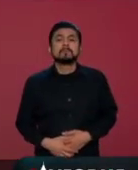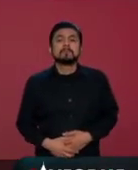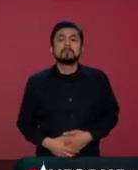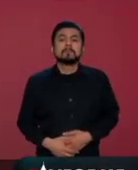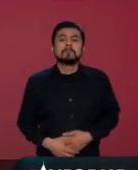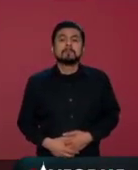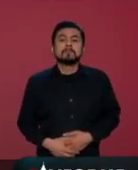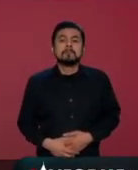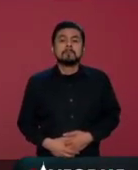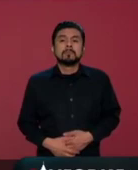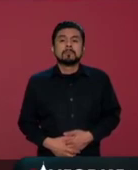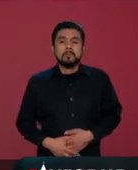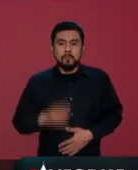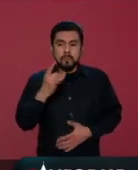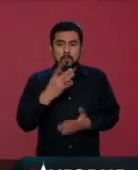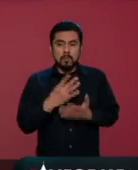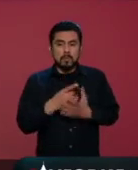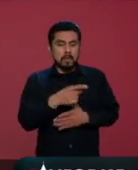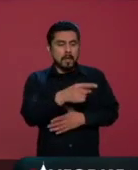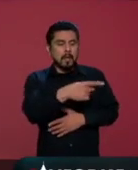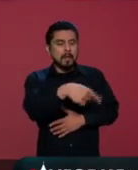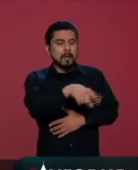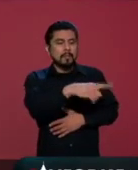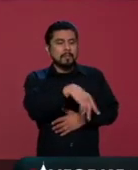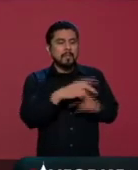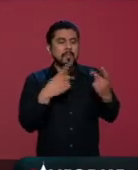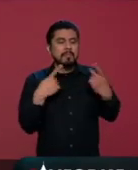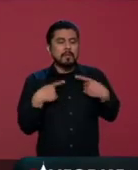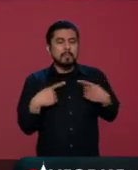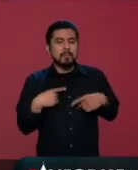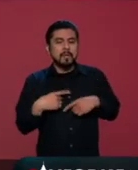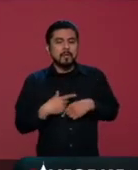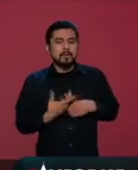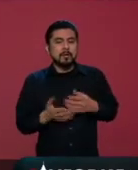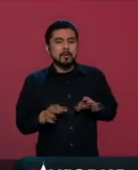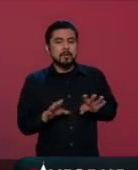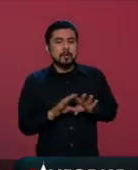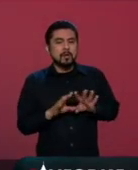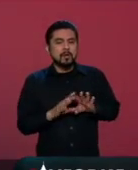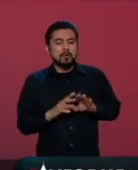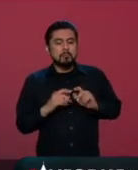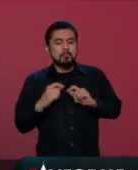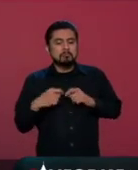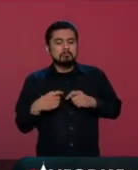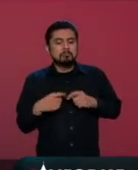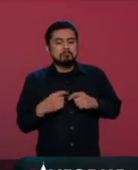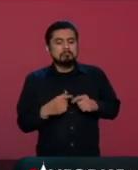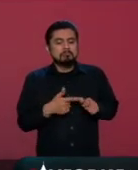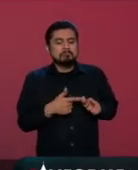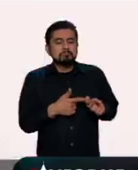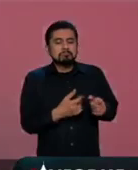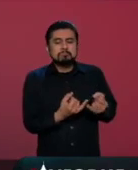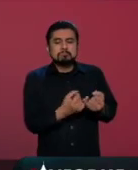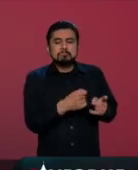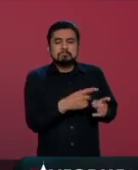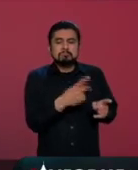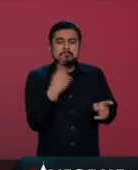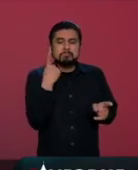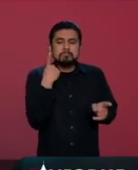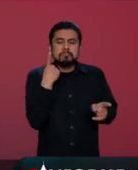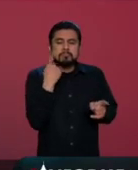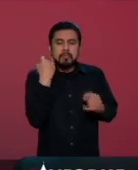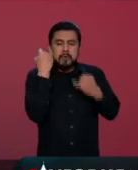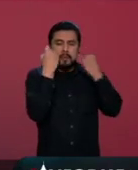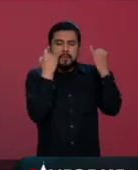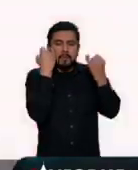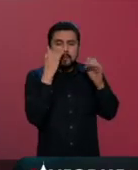Solo los conservadores piensan que pueden resolver los problemas con la ley